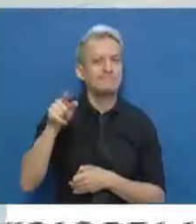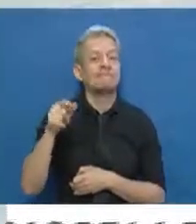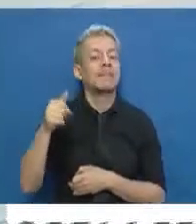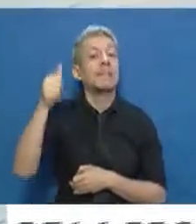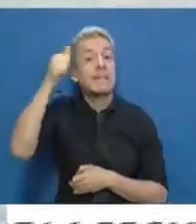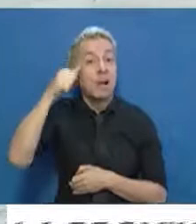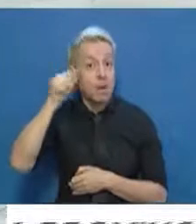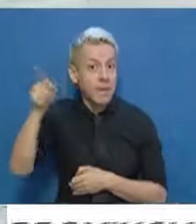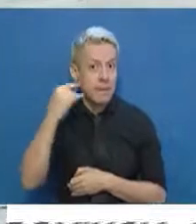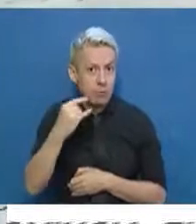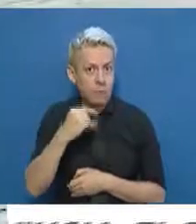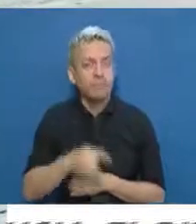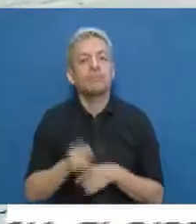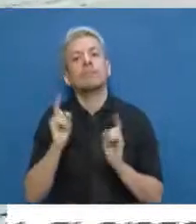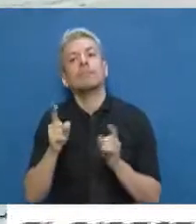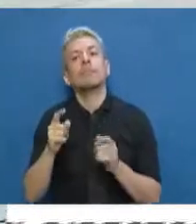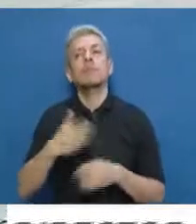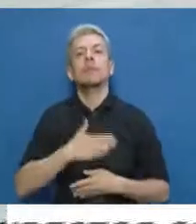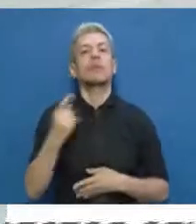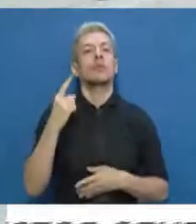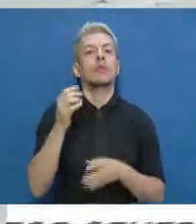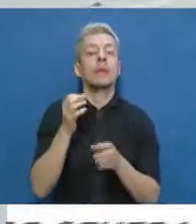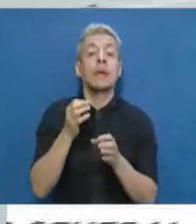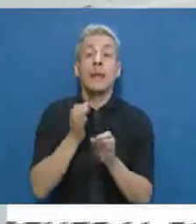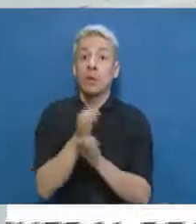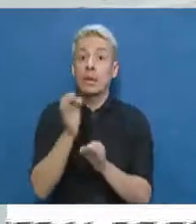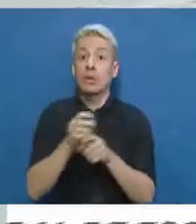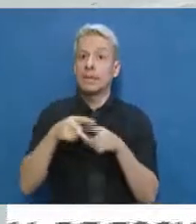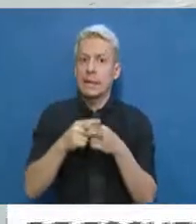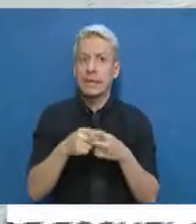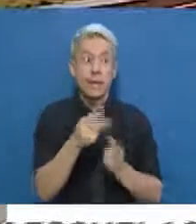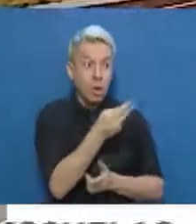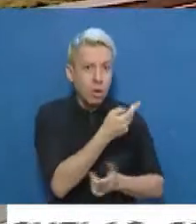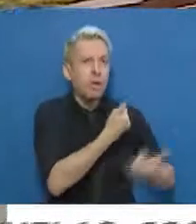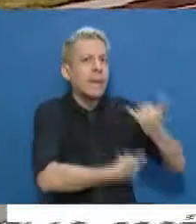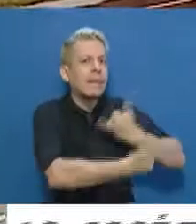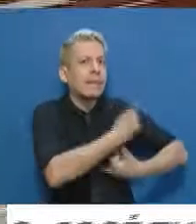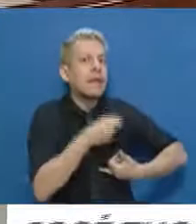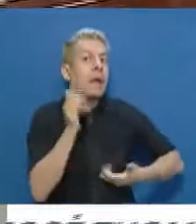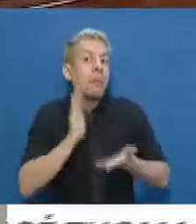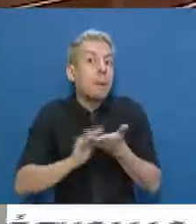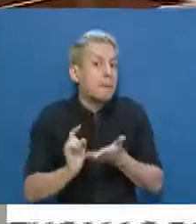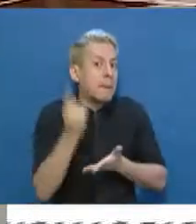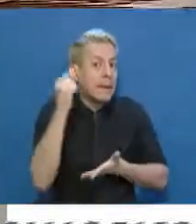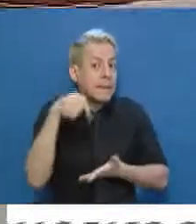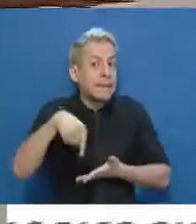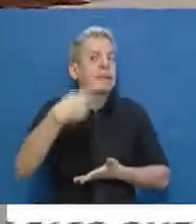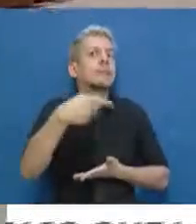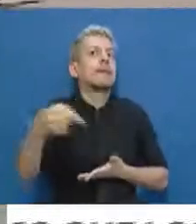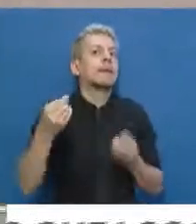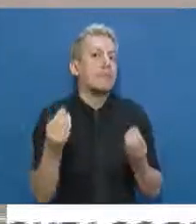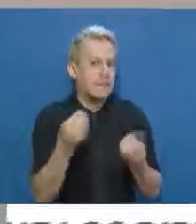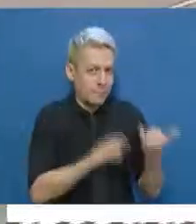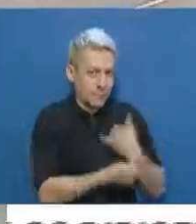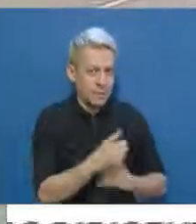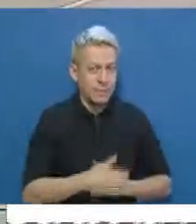también con el director de Educación Técnica, que nos daba detalles de esta primera experiencia y de lo que vendrá la semana próxima. Hemos arrancado